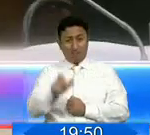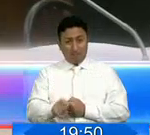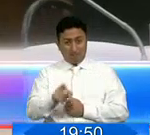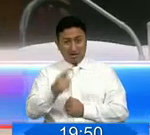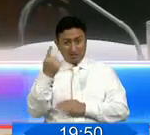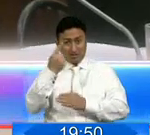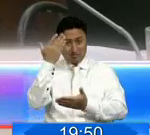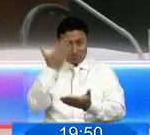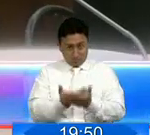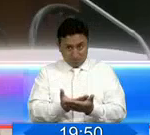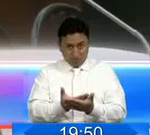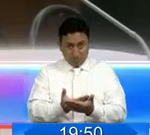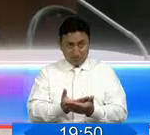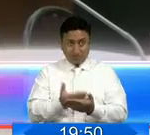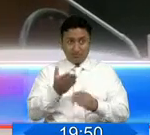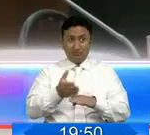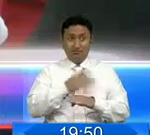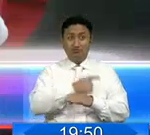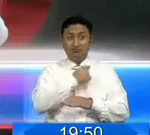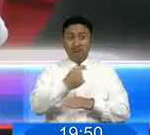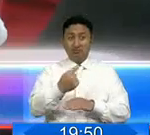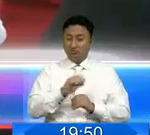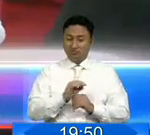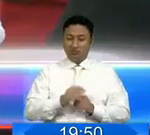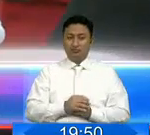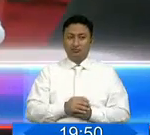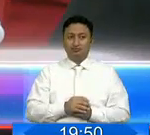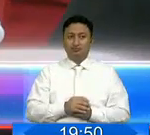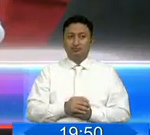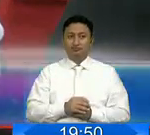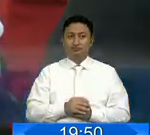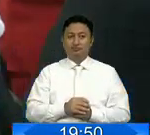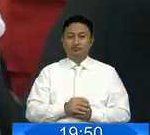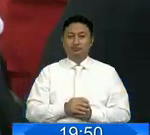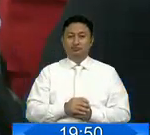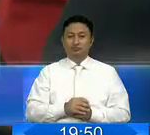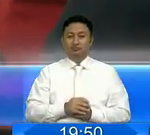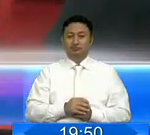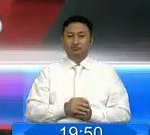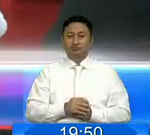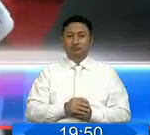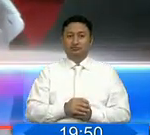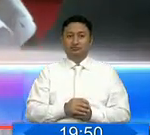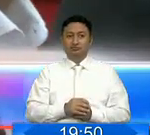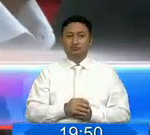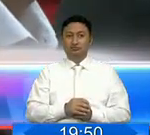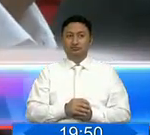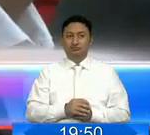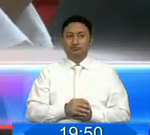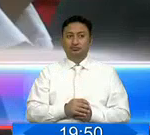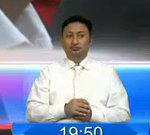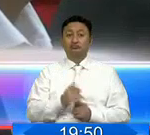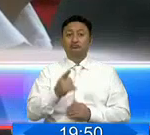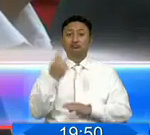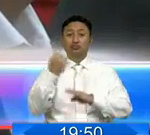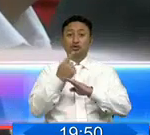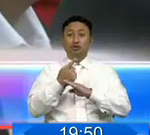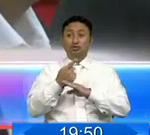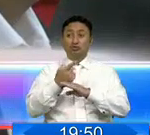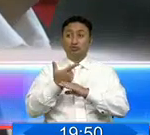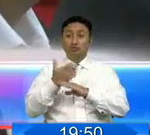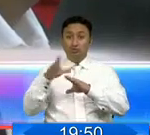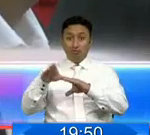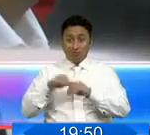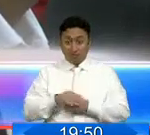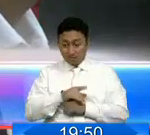los siniestros, como se dijo en la versión oficial. No debieron haber recibido los helicópteros que